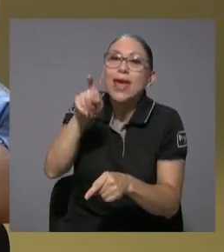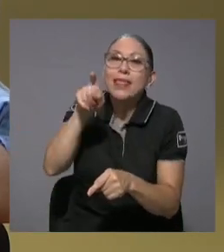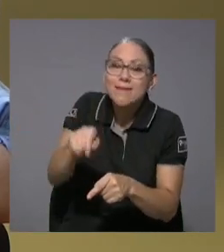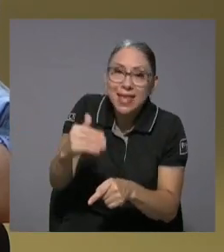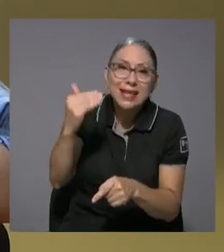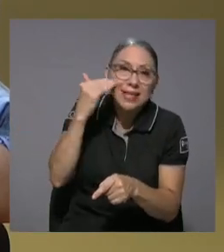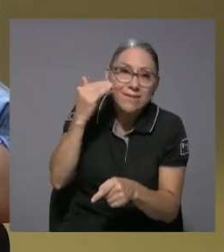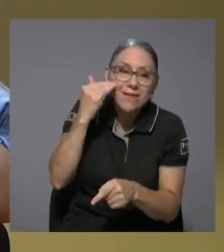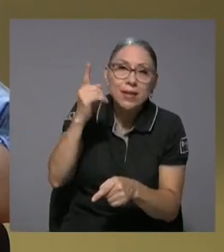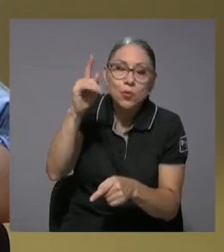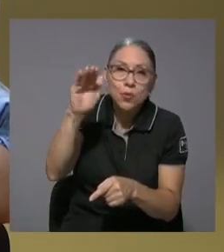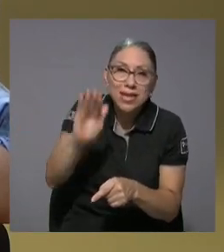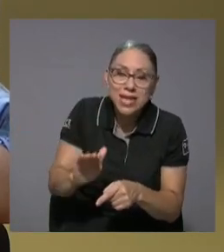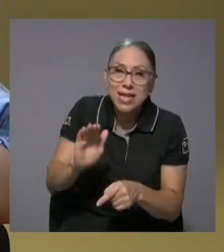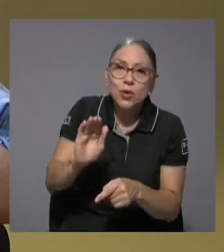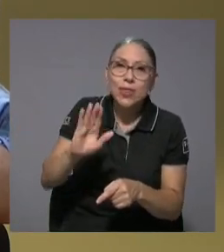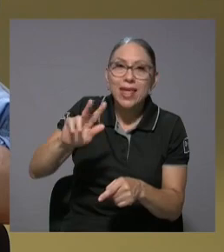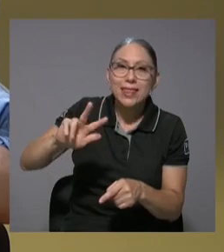programa está